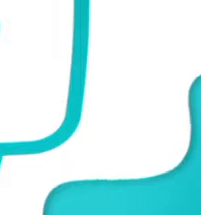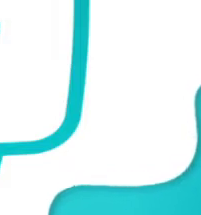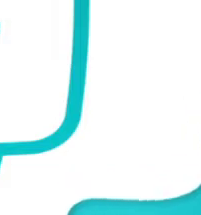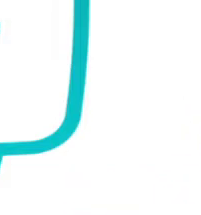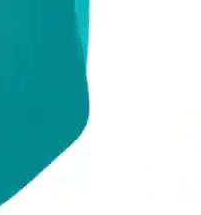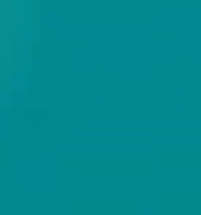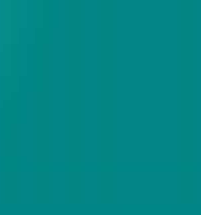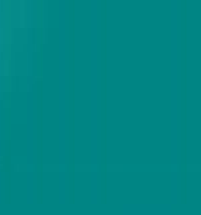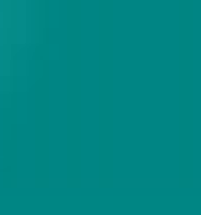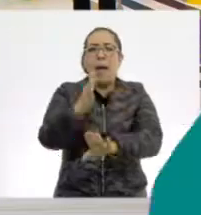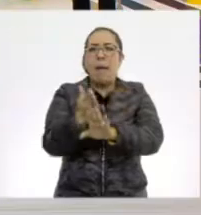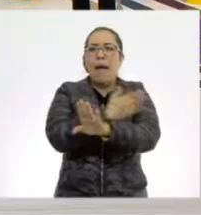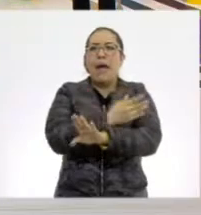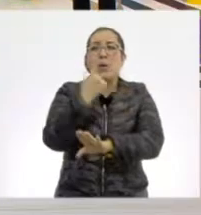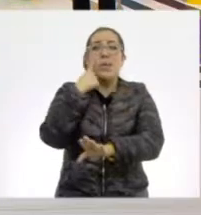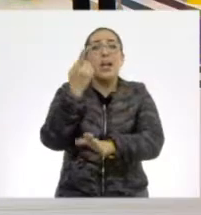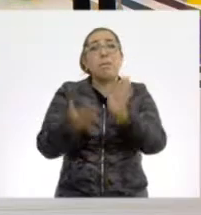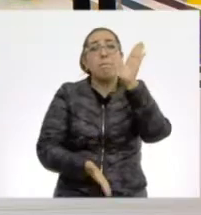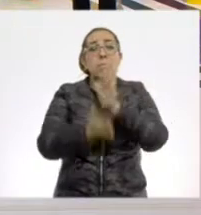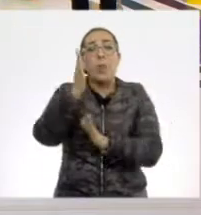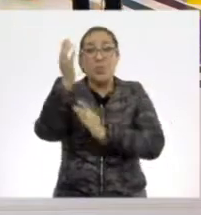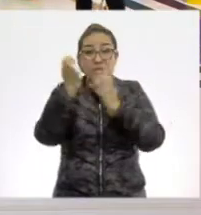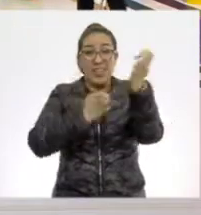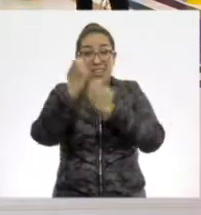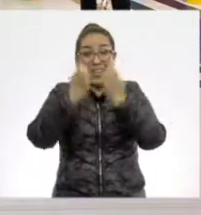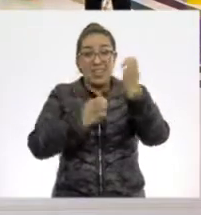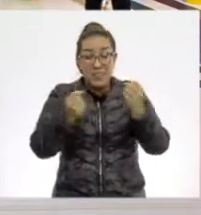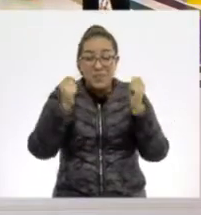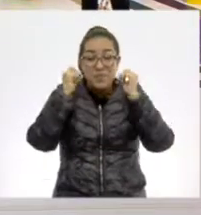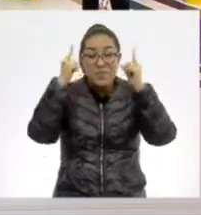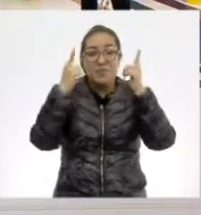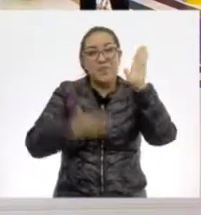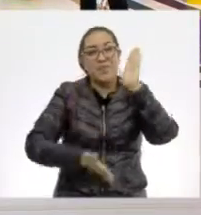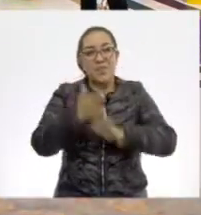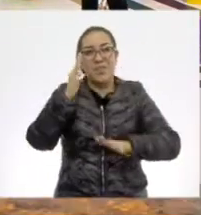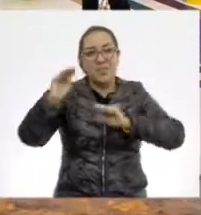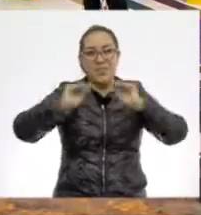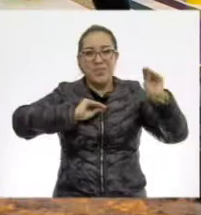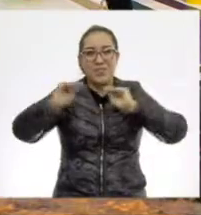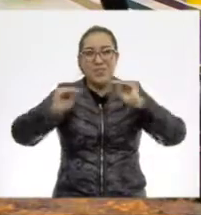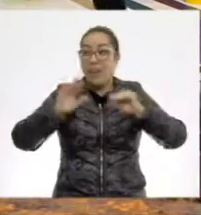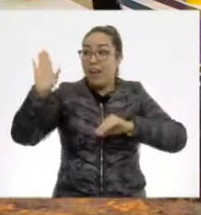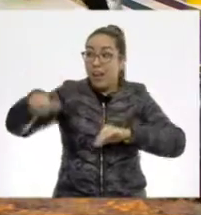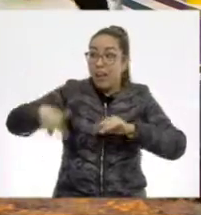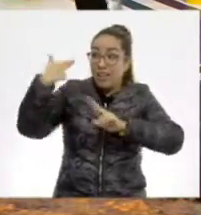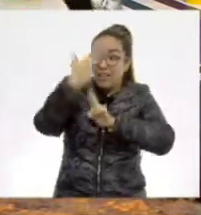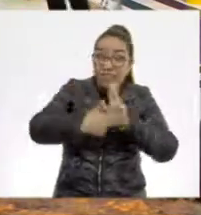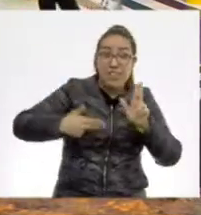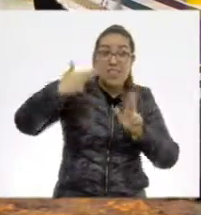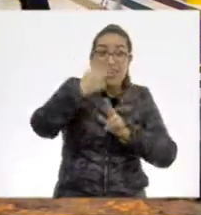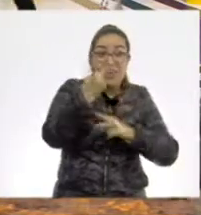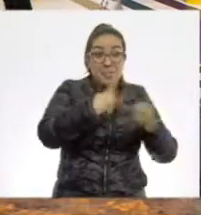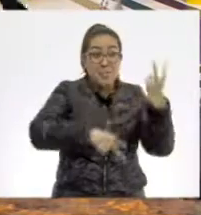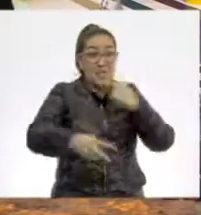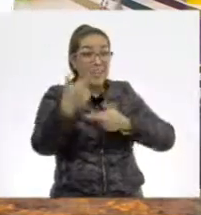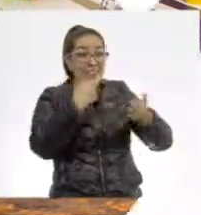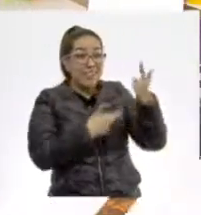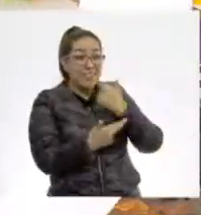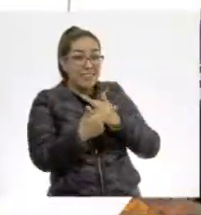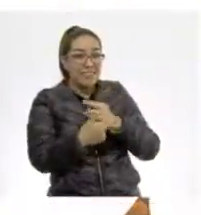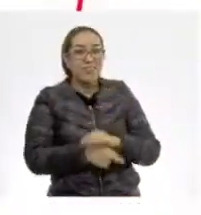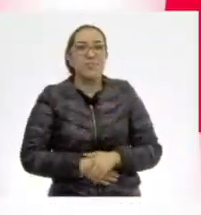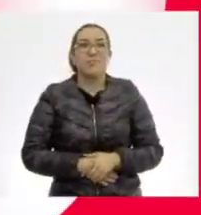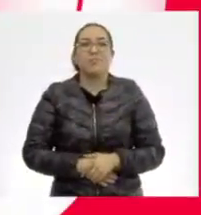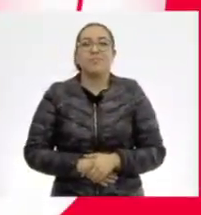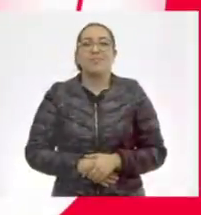¡Ay, pero antes! ¿Por qué no vamos a movernos, no? Vamos a activarnos un poquito más. ¡Vamos a jugar al tren otra vez! ¡Ahí viene el tren! ¡Ahí viene el tren! ¡Ahí viene el tren!